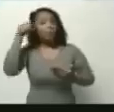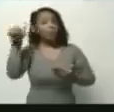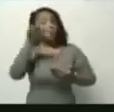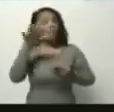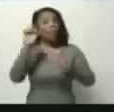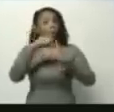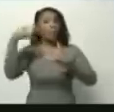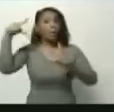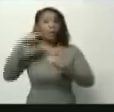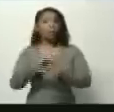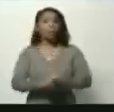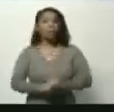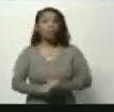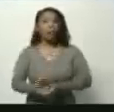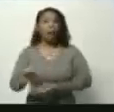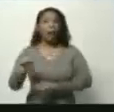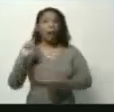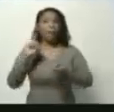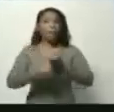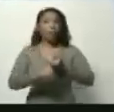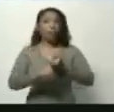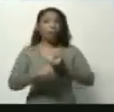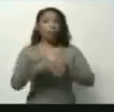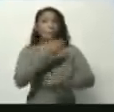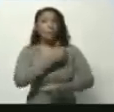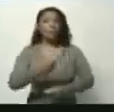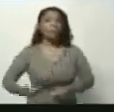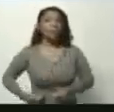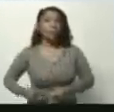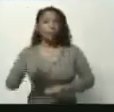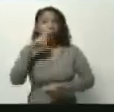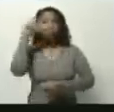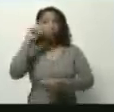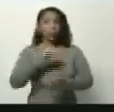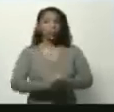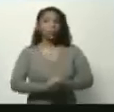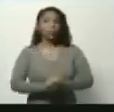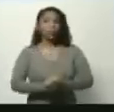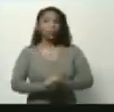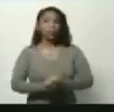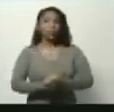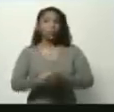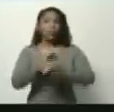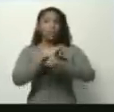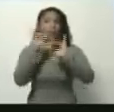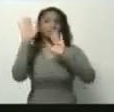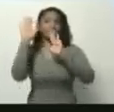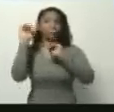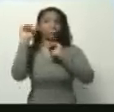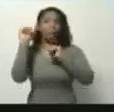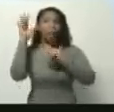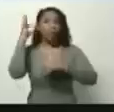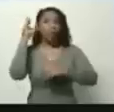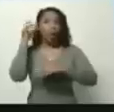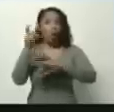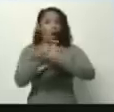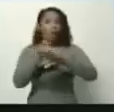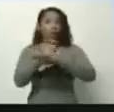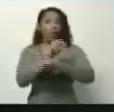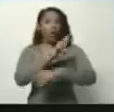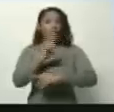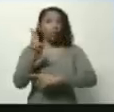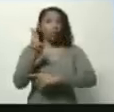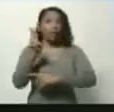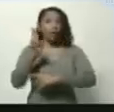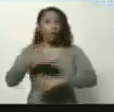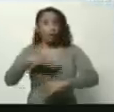Palestina. La primera combatiente y diputada de la Asamblea Nacional, doctora Cilia Flores de Maduro, fue despedida por una delegación de mujeres del gobierno de la República Islámica de